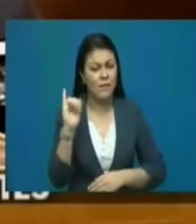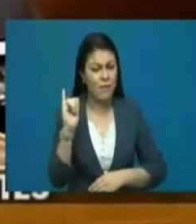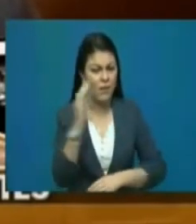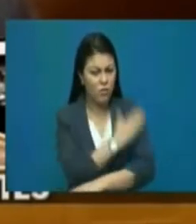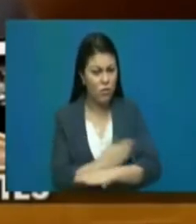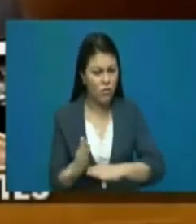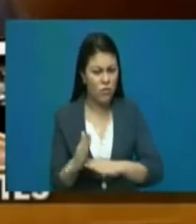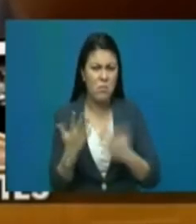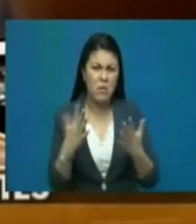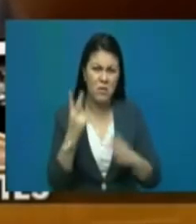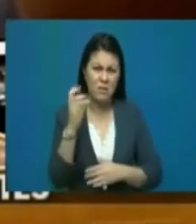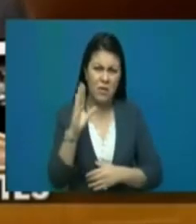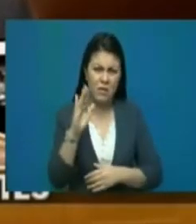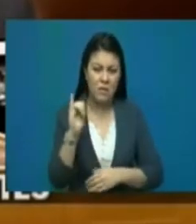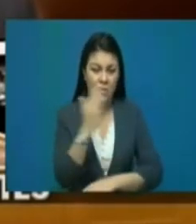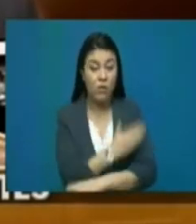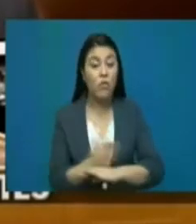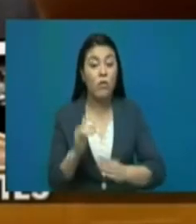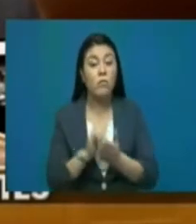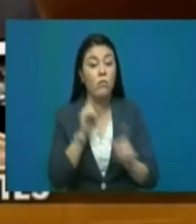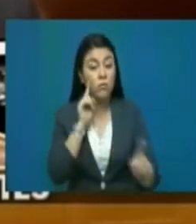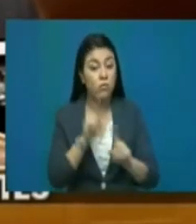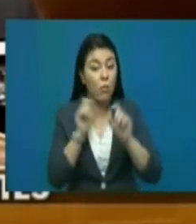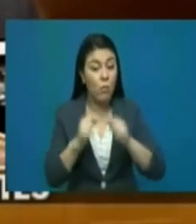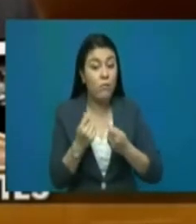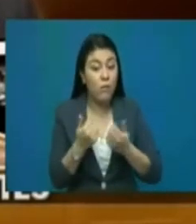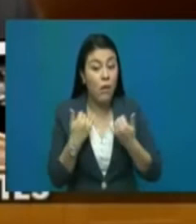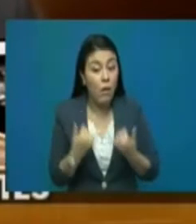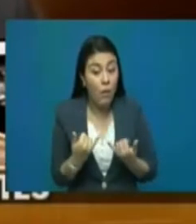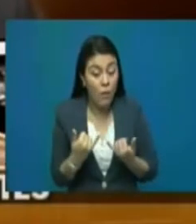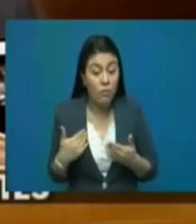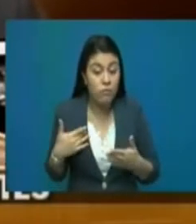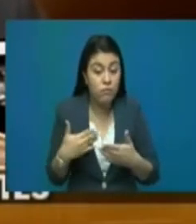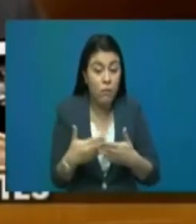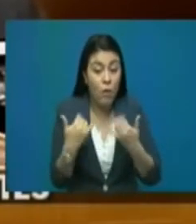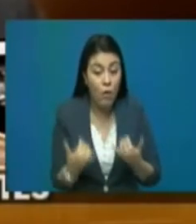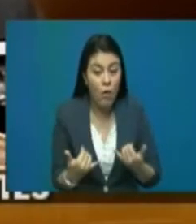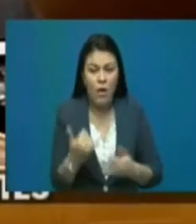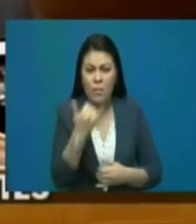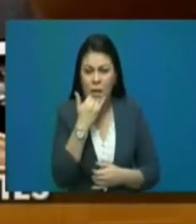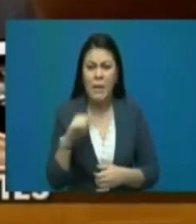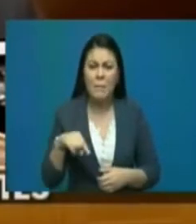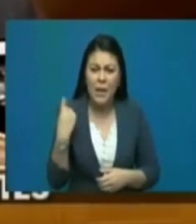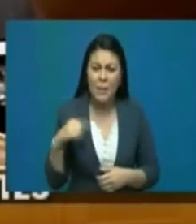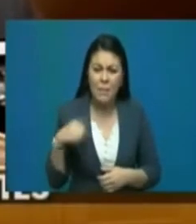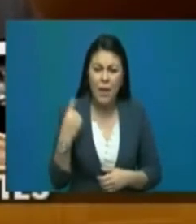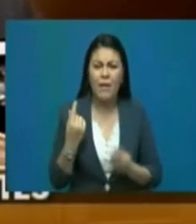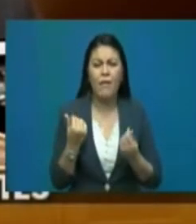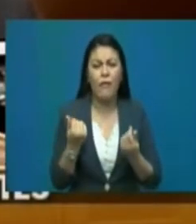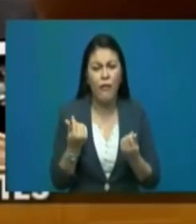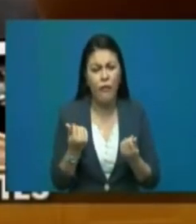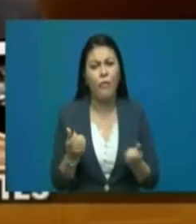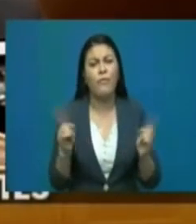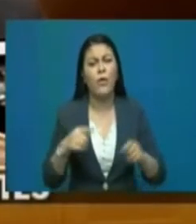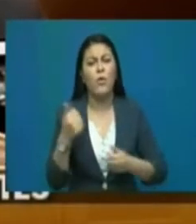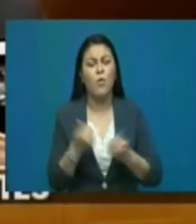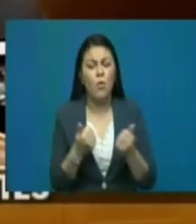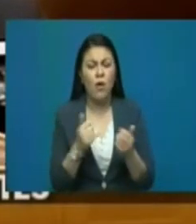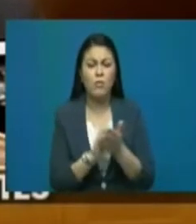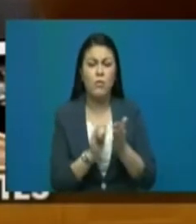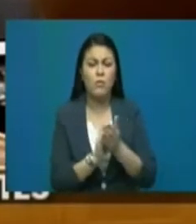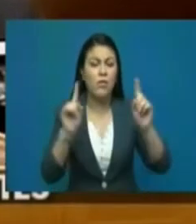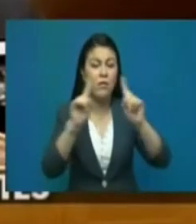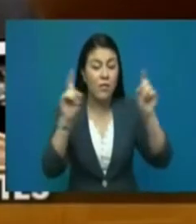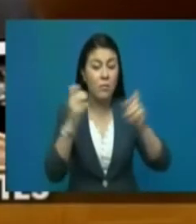Si hiciéramos las proyecciones a precio de hoy más las pérdidas económicas más las pérdidas en términos de